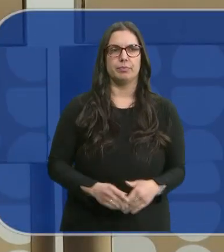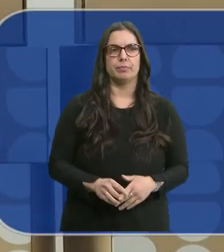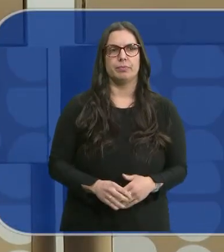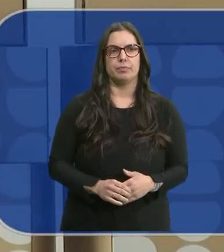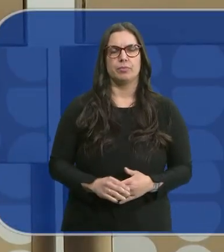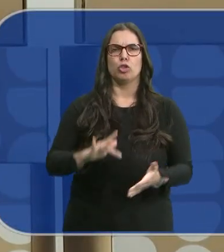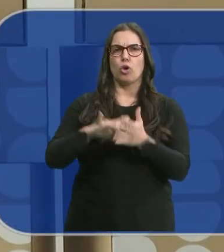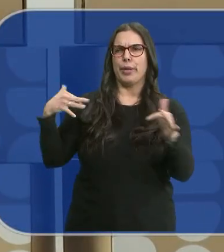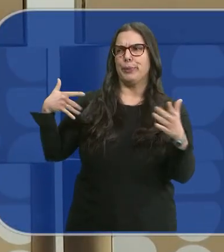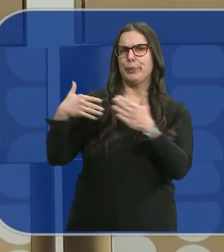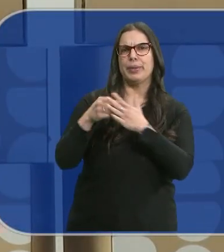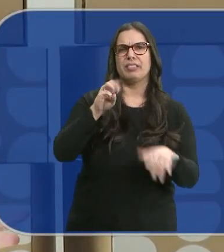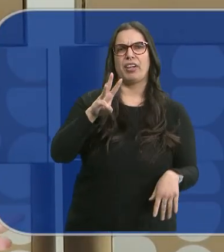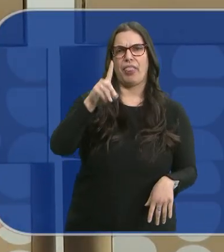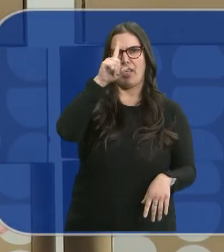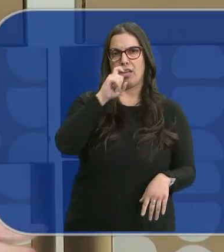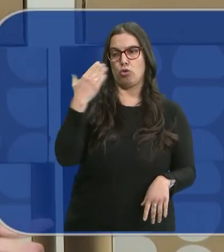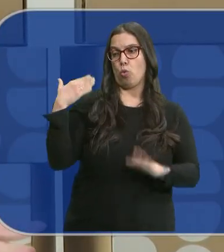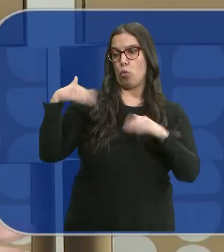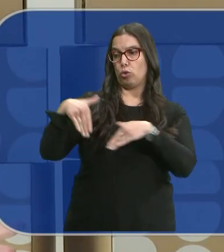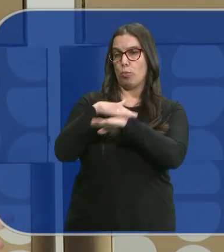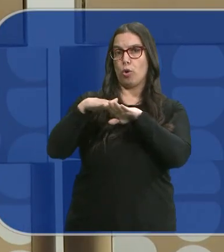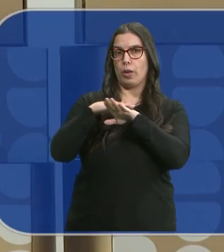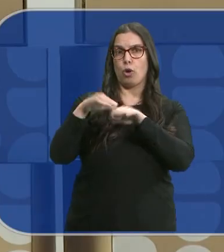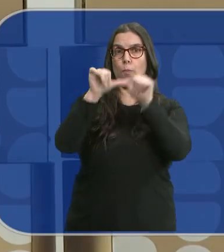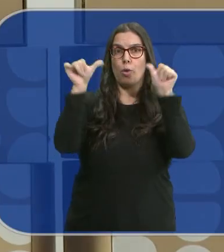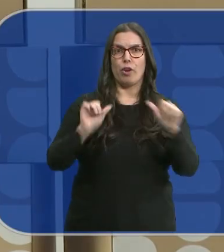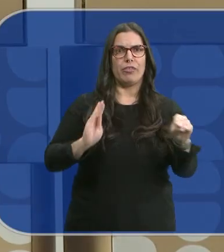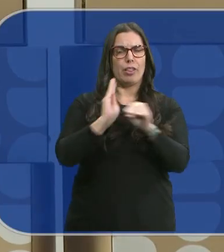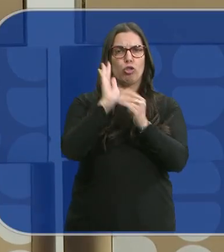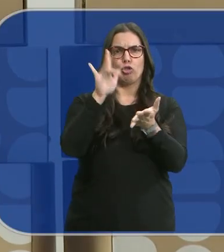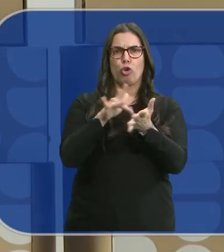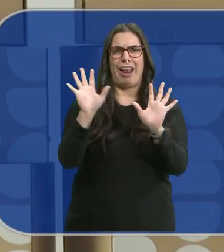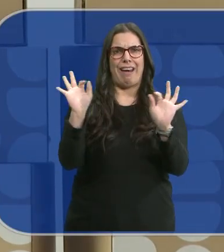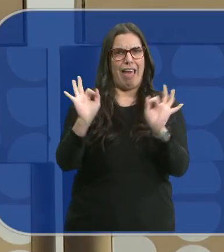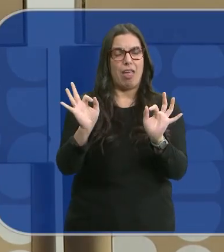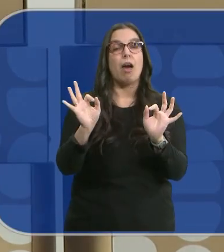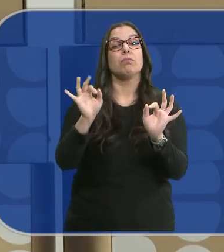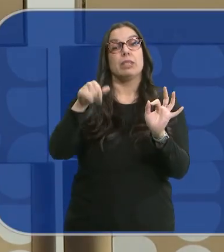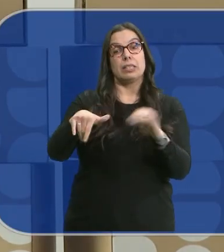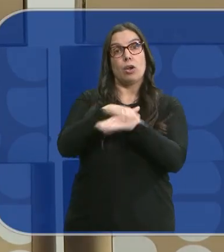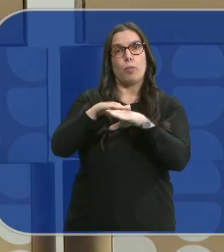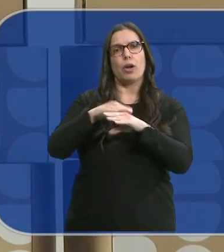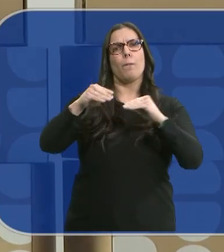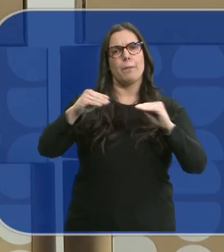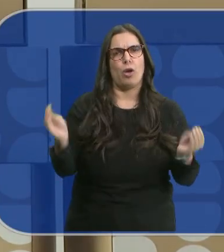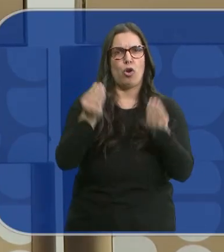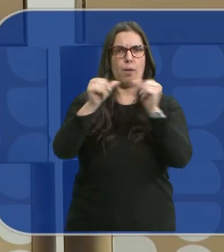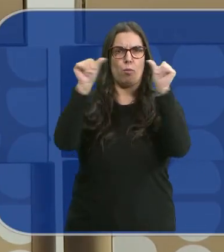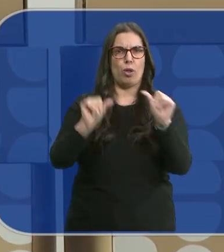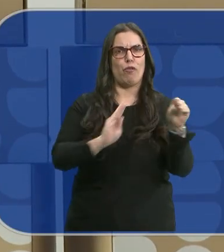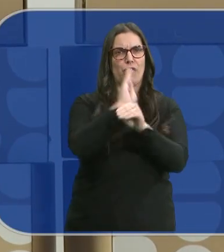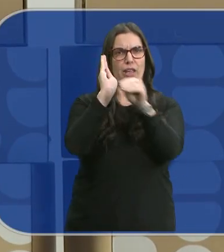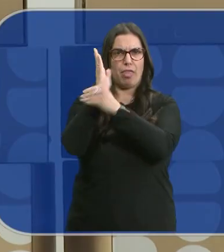Han pasado 13 años. El anterior gobierno no tocó el modelo de financiación. Este gobierno va a mejorar el modelo de financiación